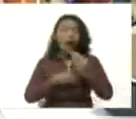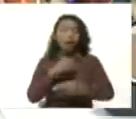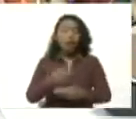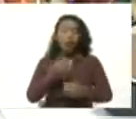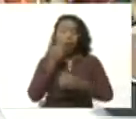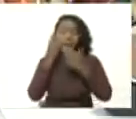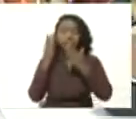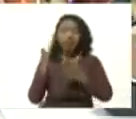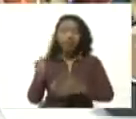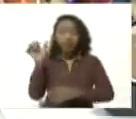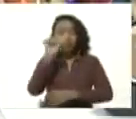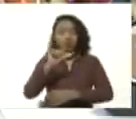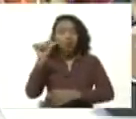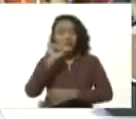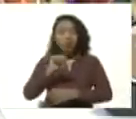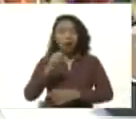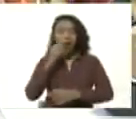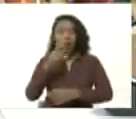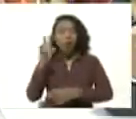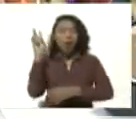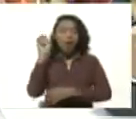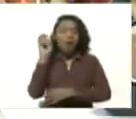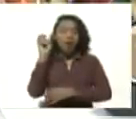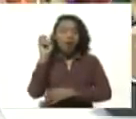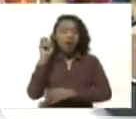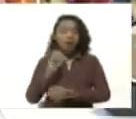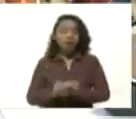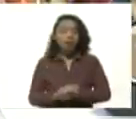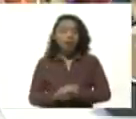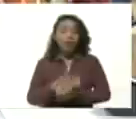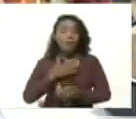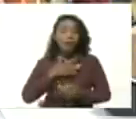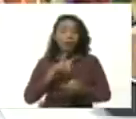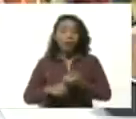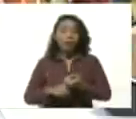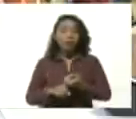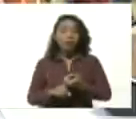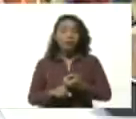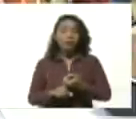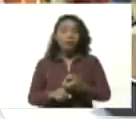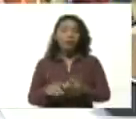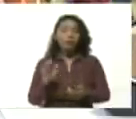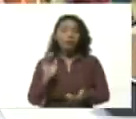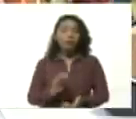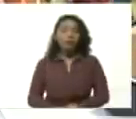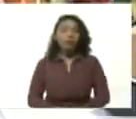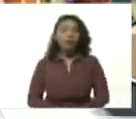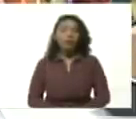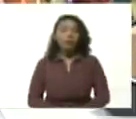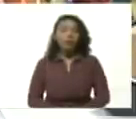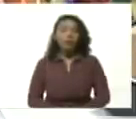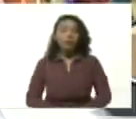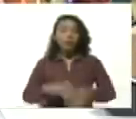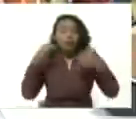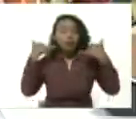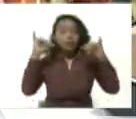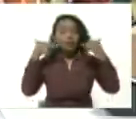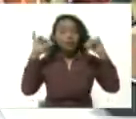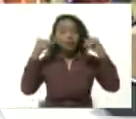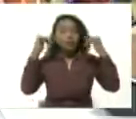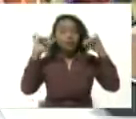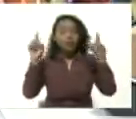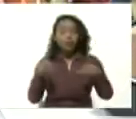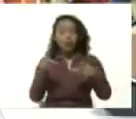semana. Bueno, el viernes Silita cumplió años, lo celebramos en